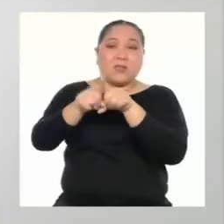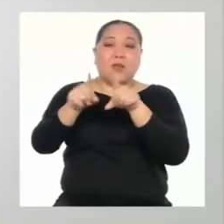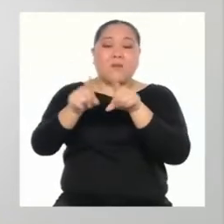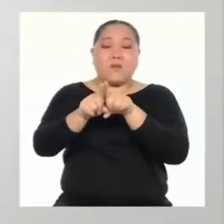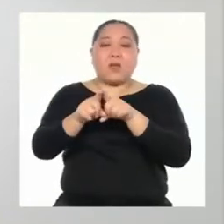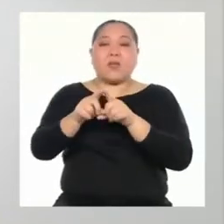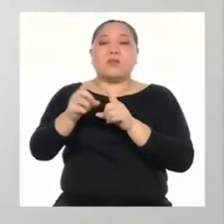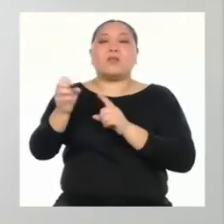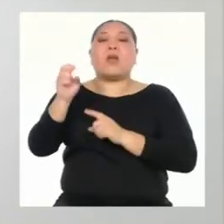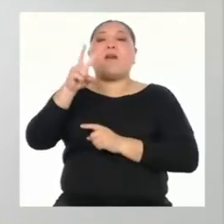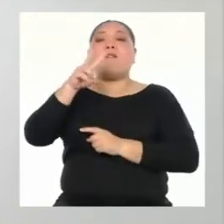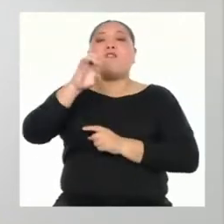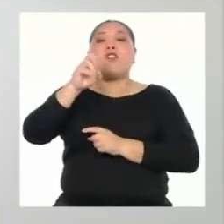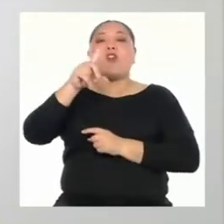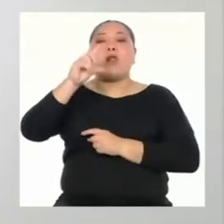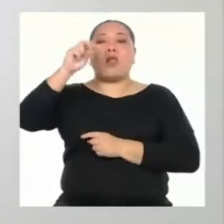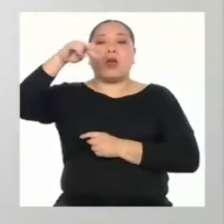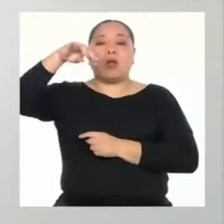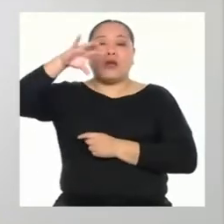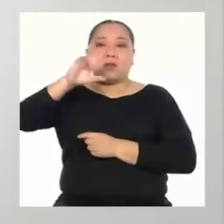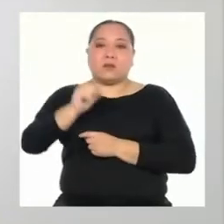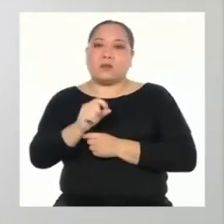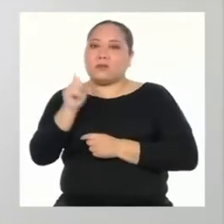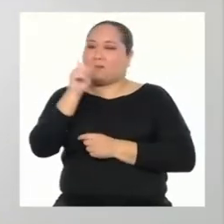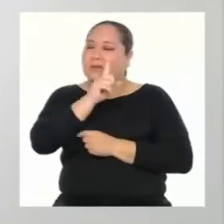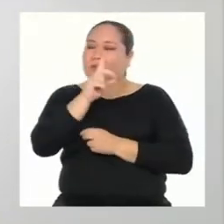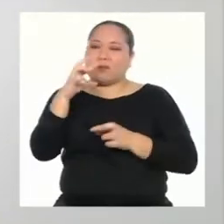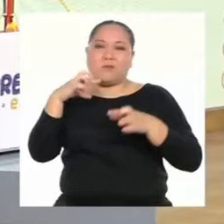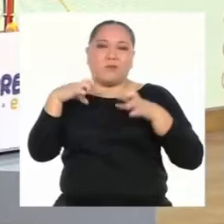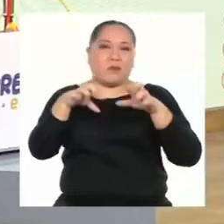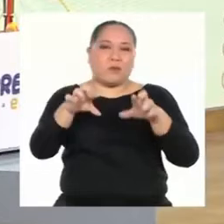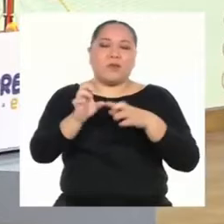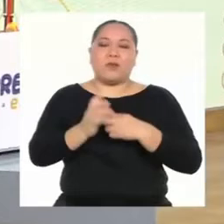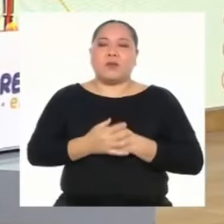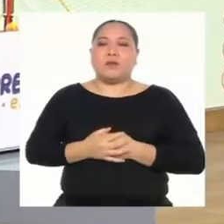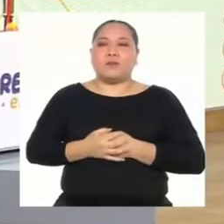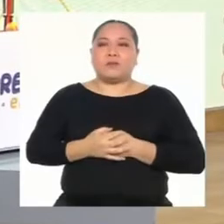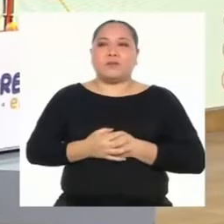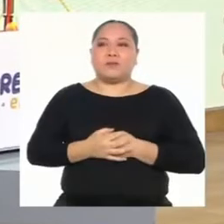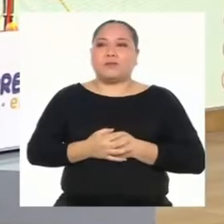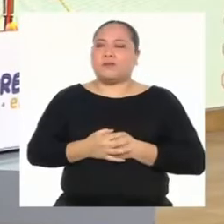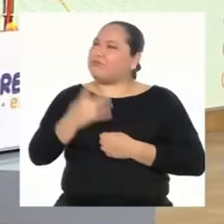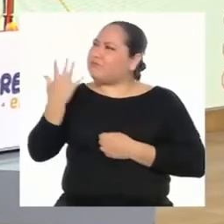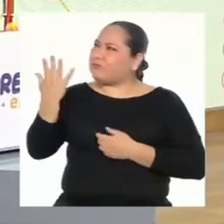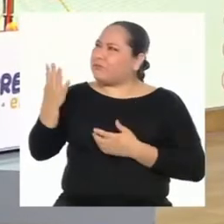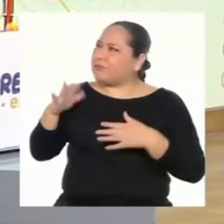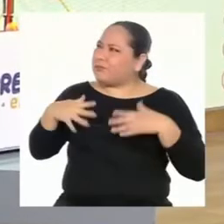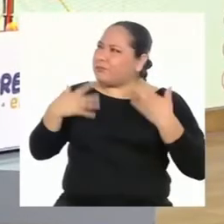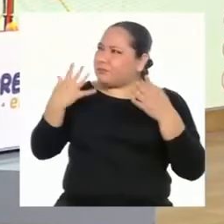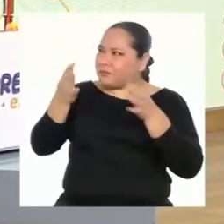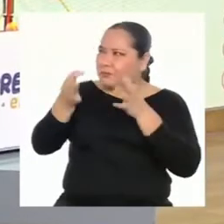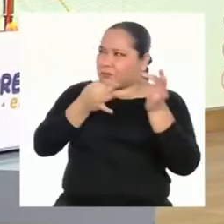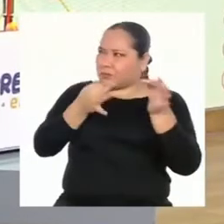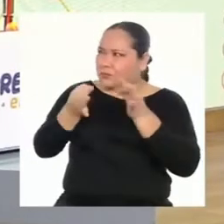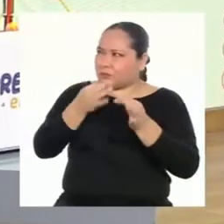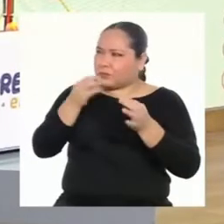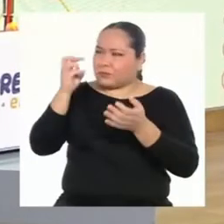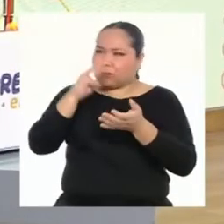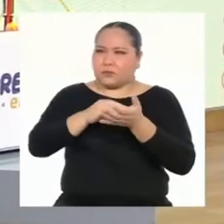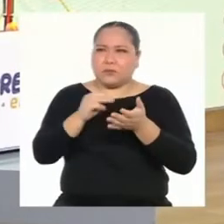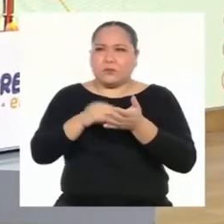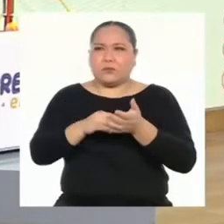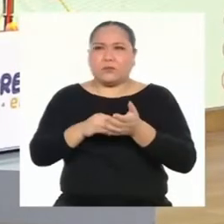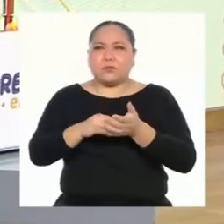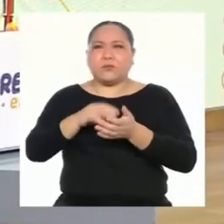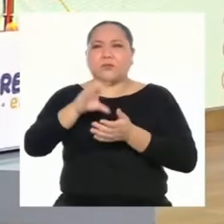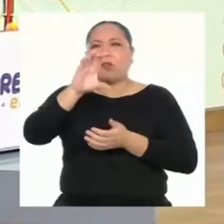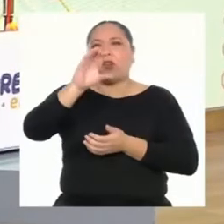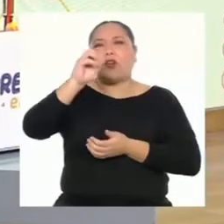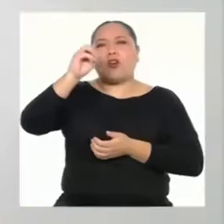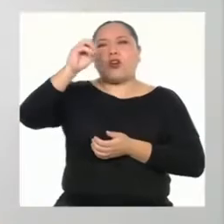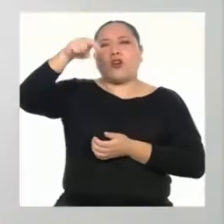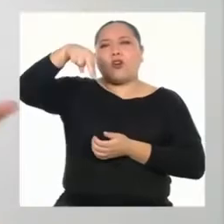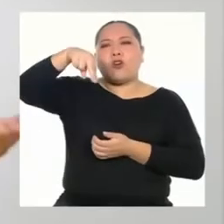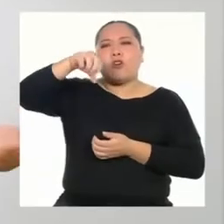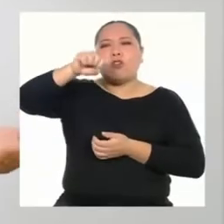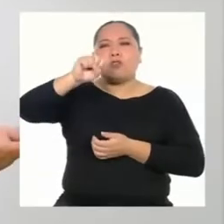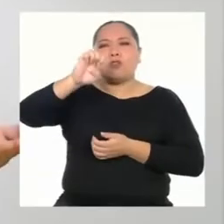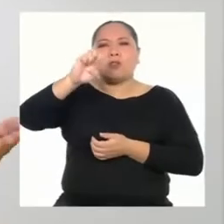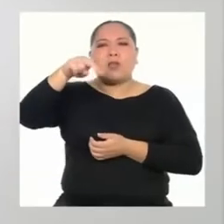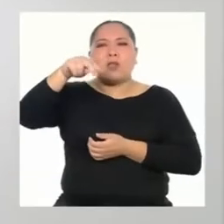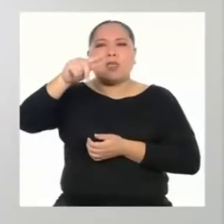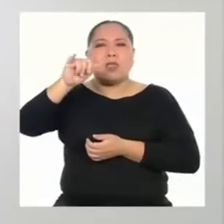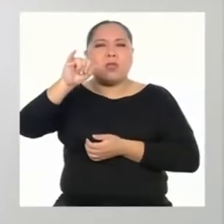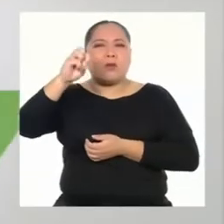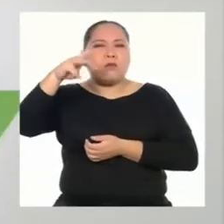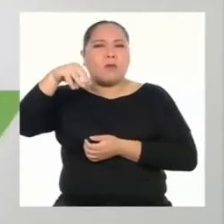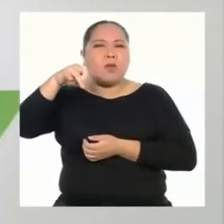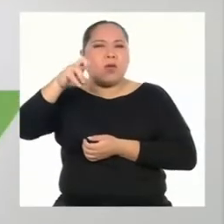es también violencia y no debemos permitirlo. ¿Nos puede explicar un poco más sobre el consentimiento?